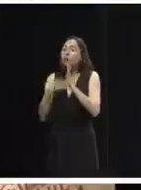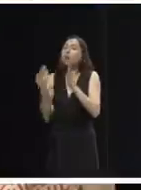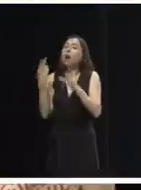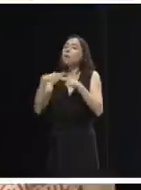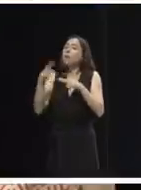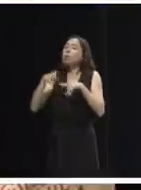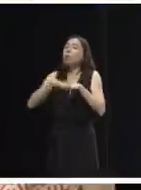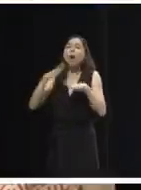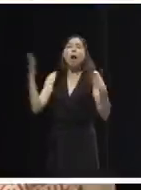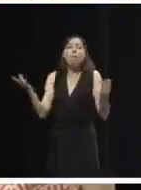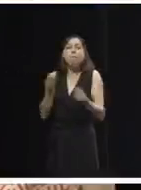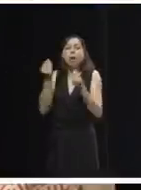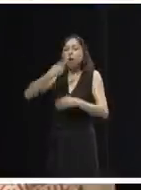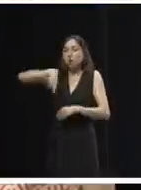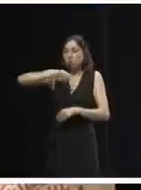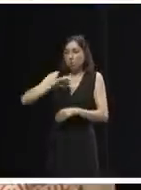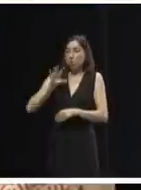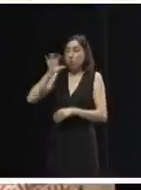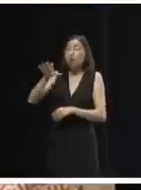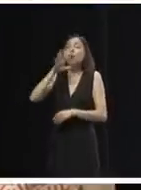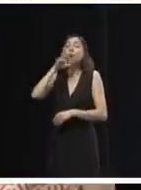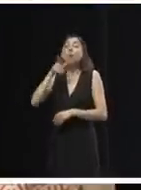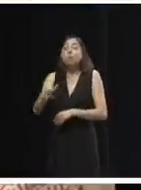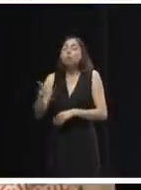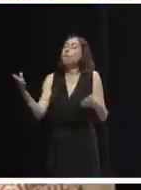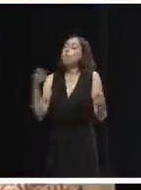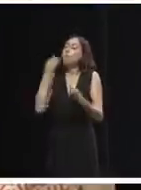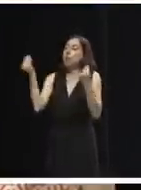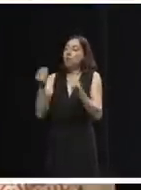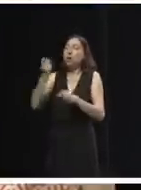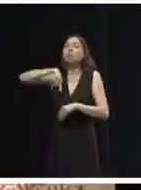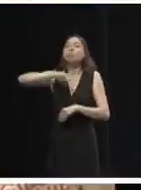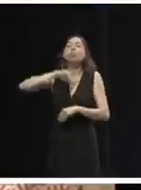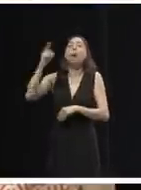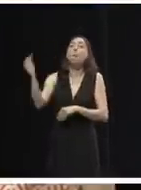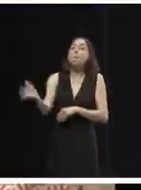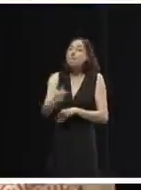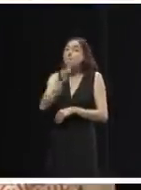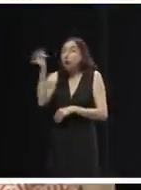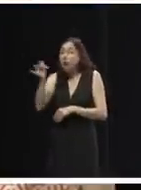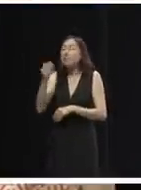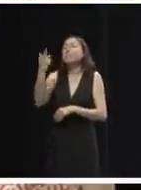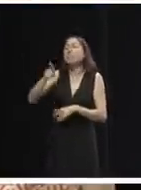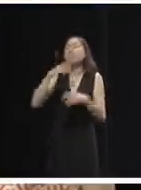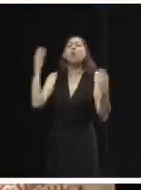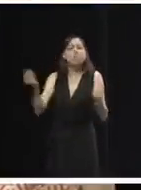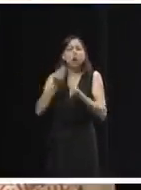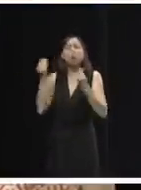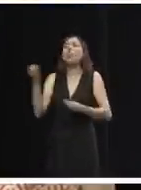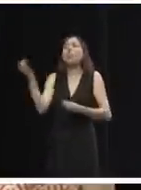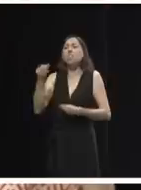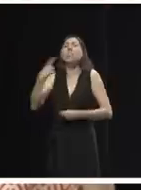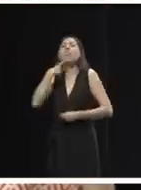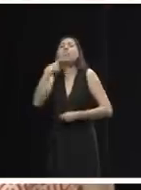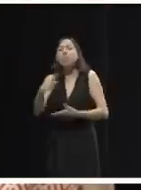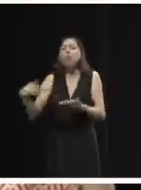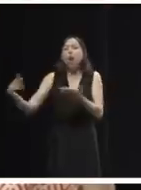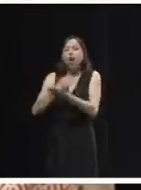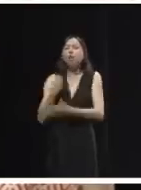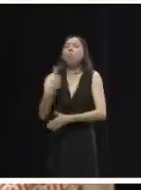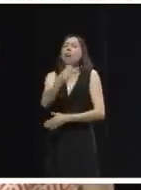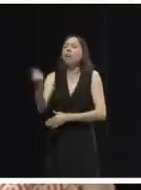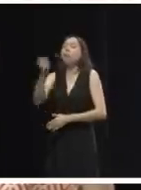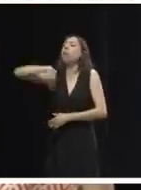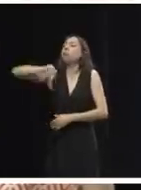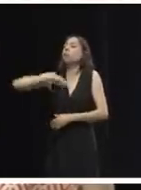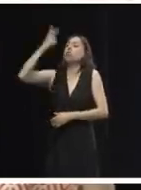Por eso están los mejores. Somos más en número y además somos mejores. Sí, hay que decirlo a todos y cada uno. Somos